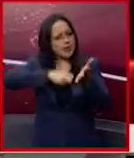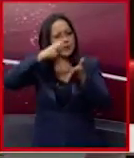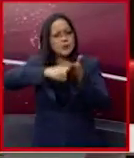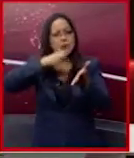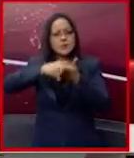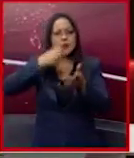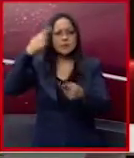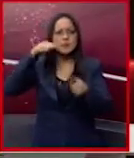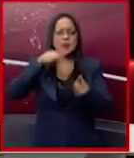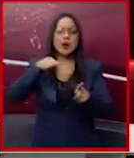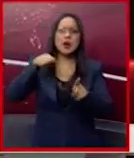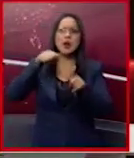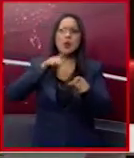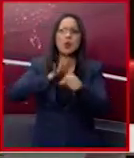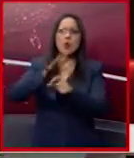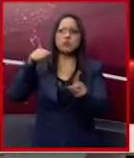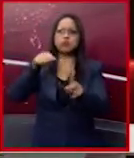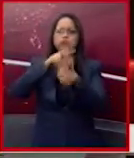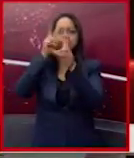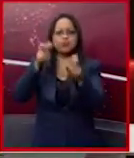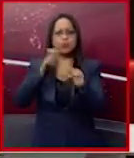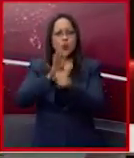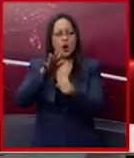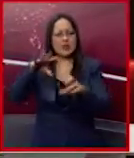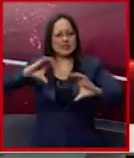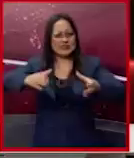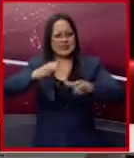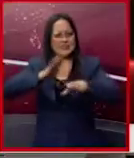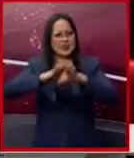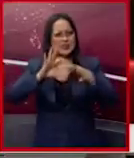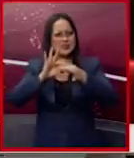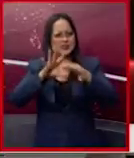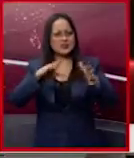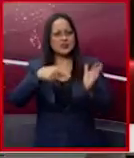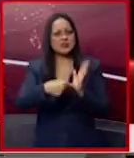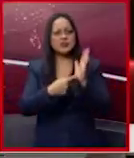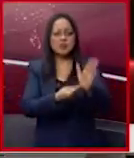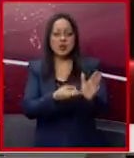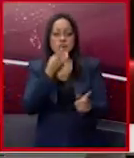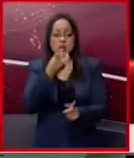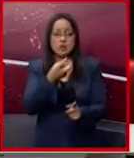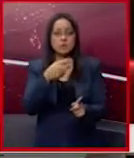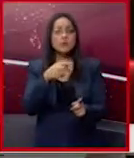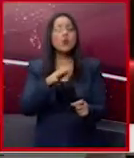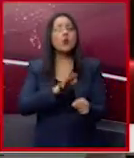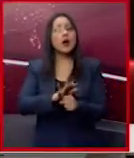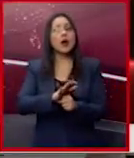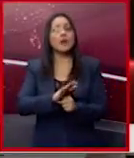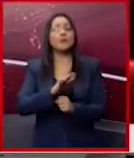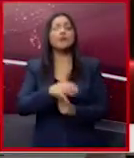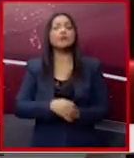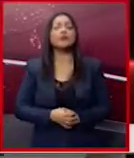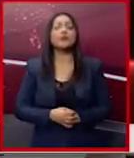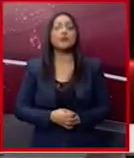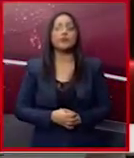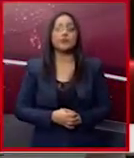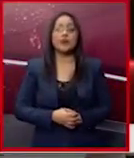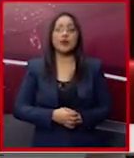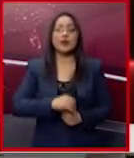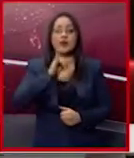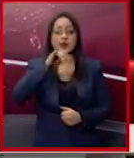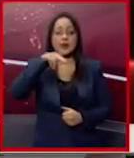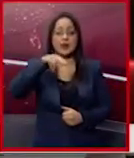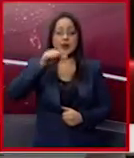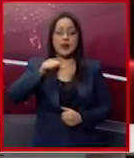el funcionamiento de uno de los órganos constitucionales autónomos, como lo son el Instituto Nacional de Transparencia